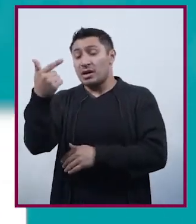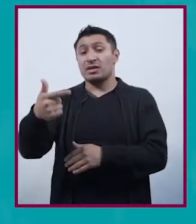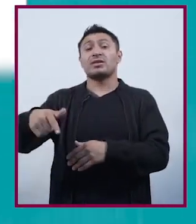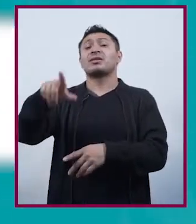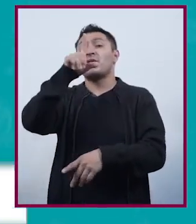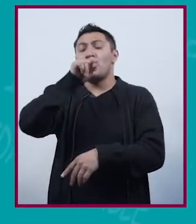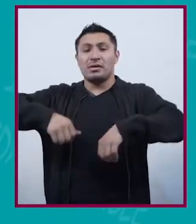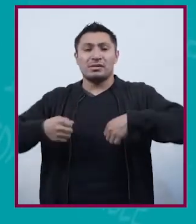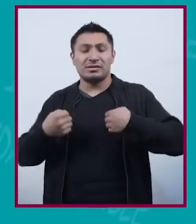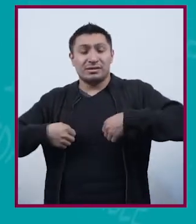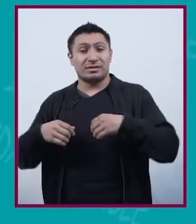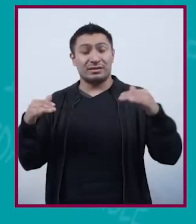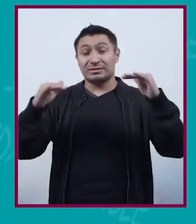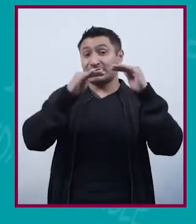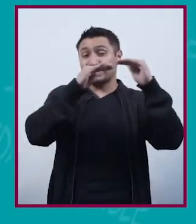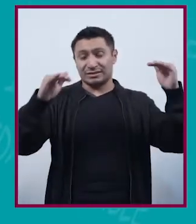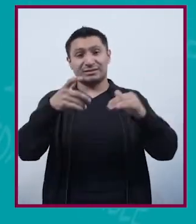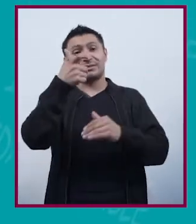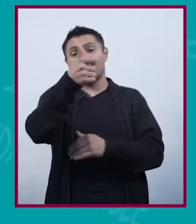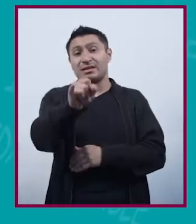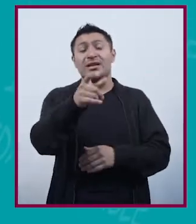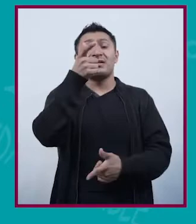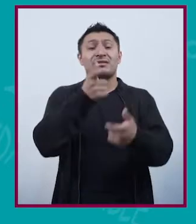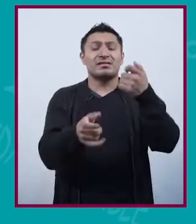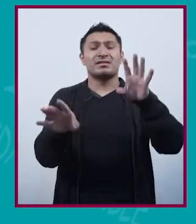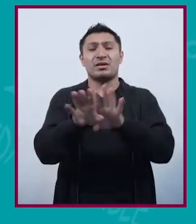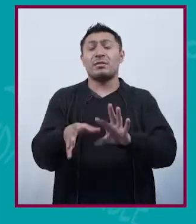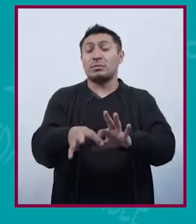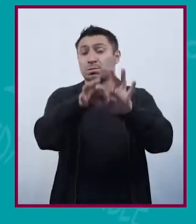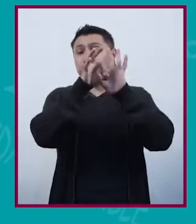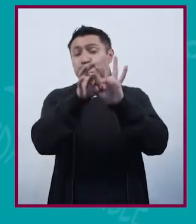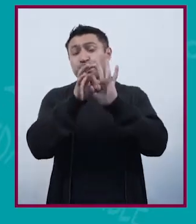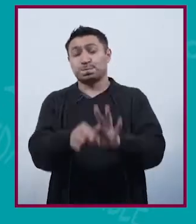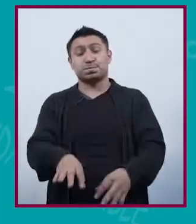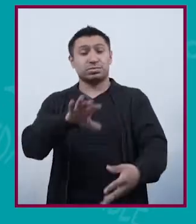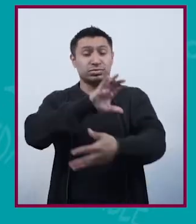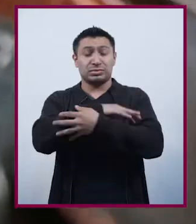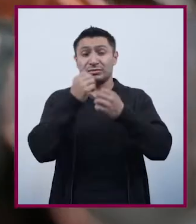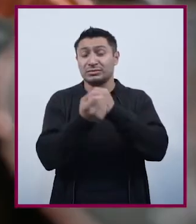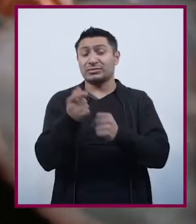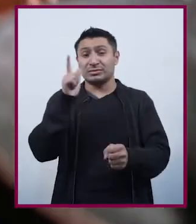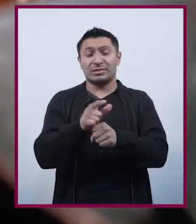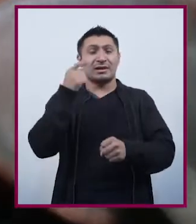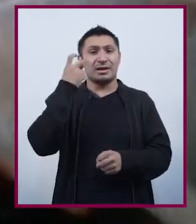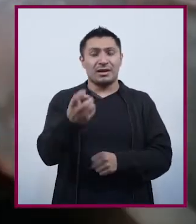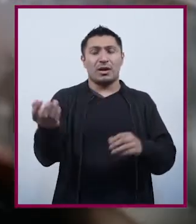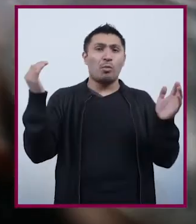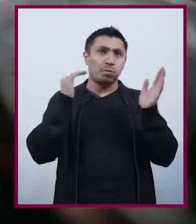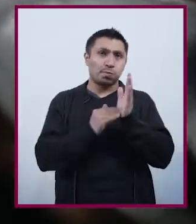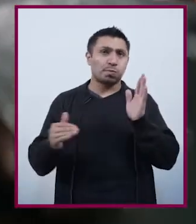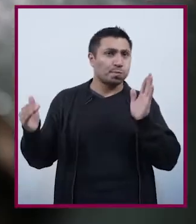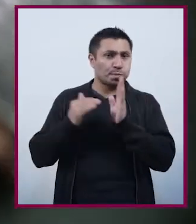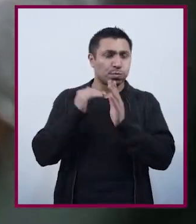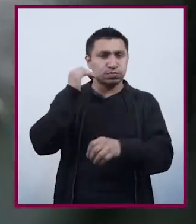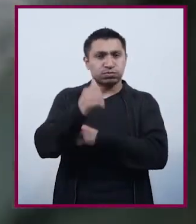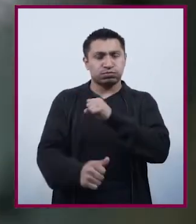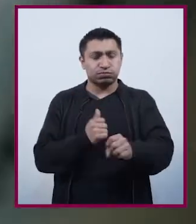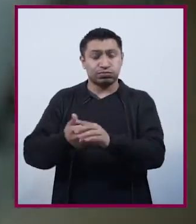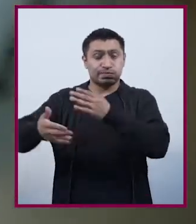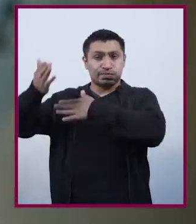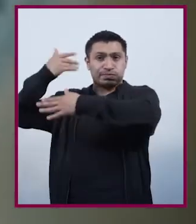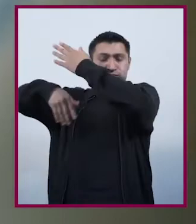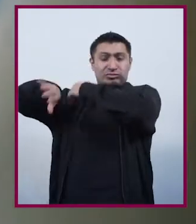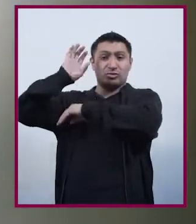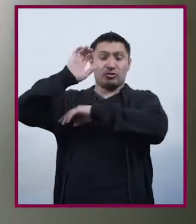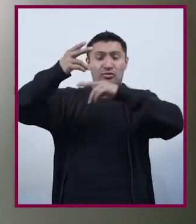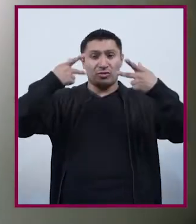gallinas. Tal es el origen del dinero, verdaderamente un lazo social. Esto inició hace miles y miles de años,